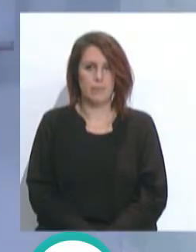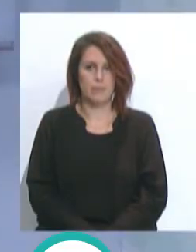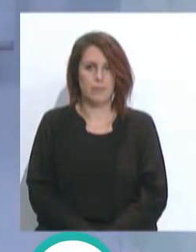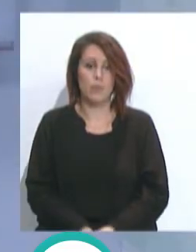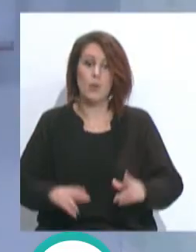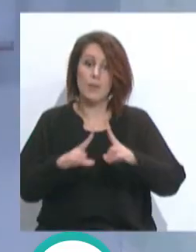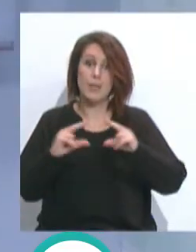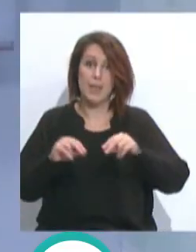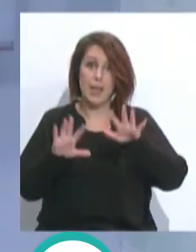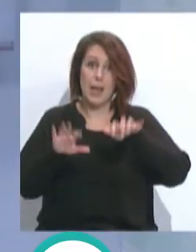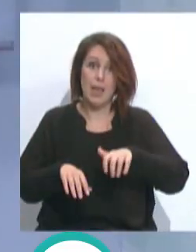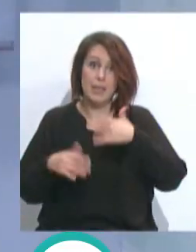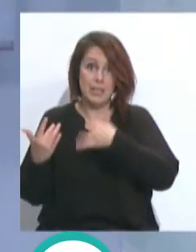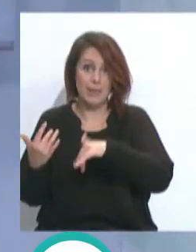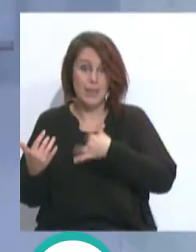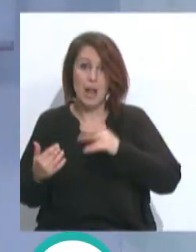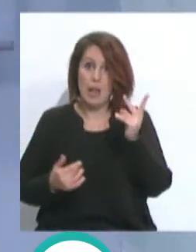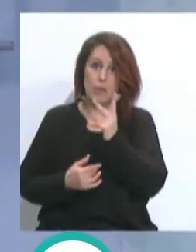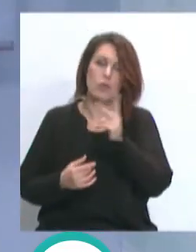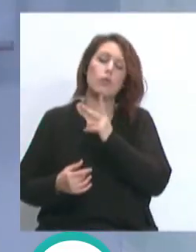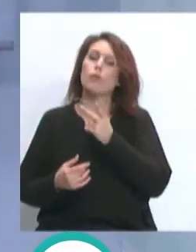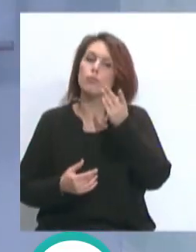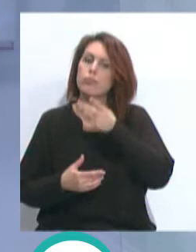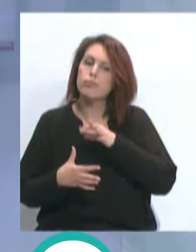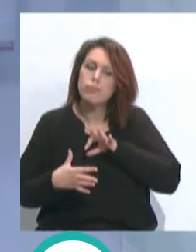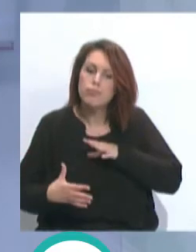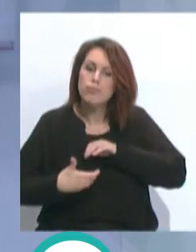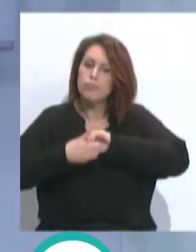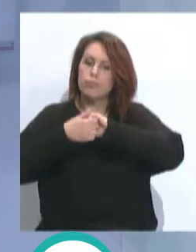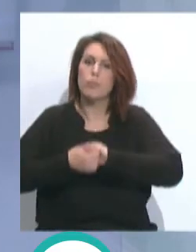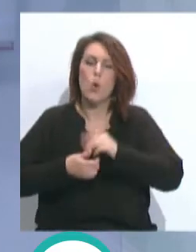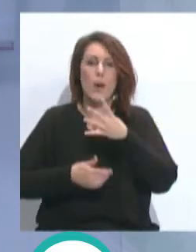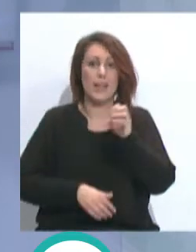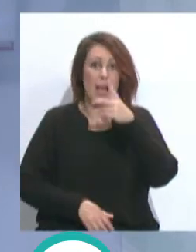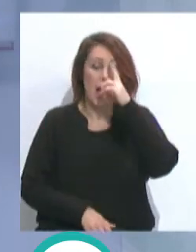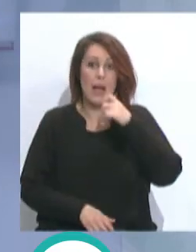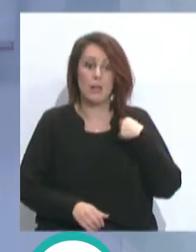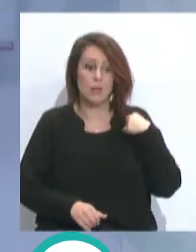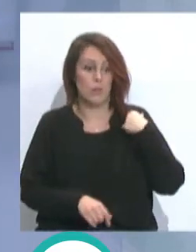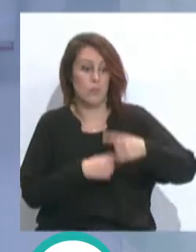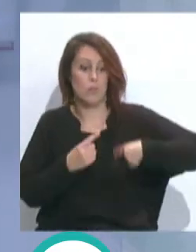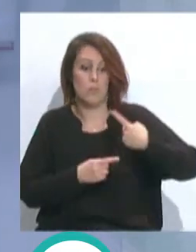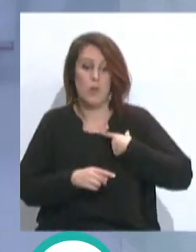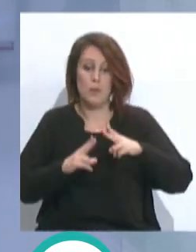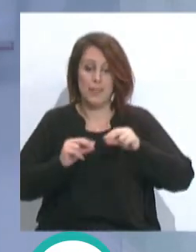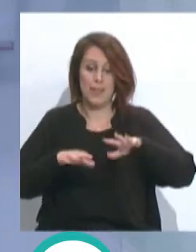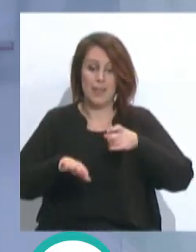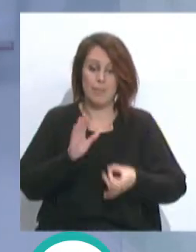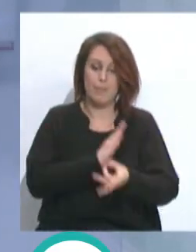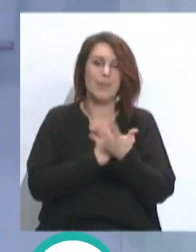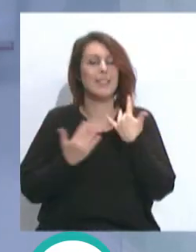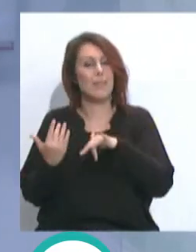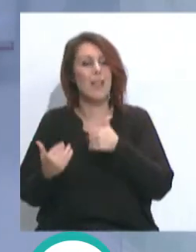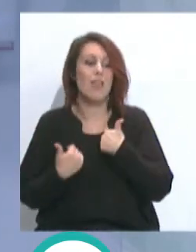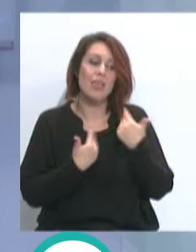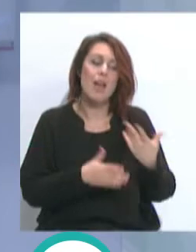Y las universidades de Cádiz y Sevilla vuelven a estrechar lazos. 40 años después del nacimiento de la Universidad de Cádiz, la Hispalense le